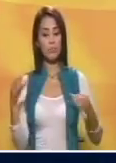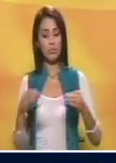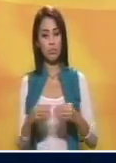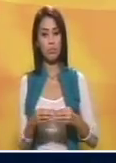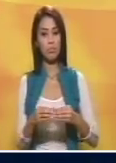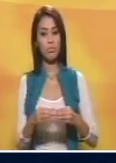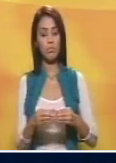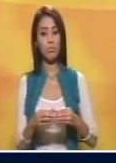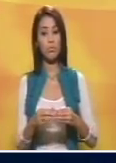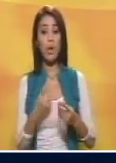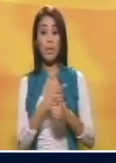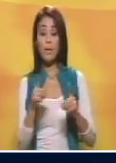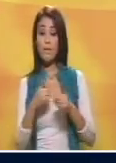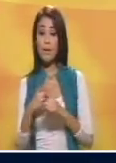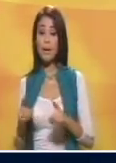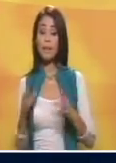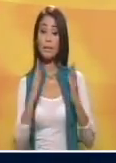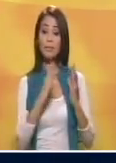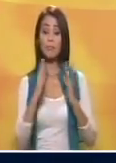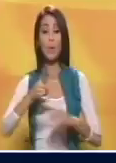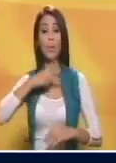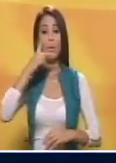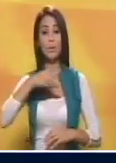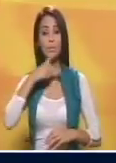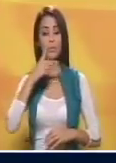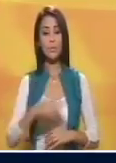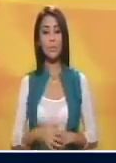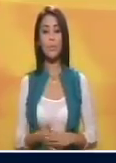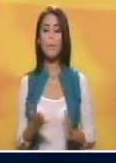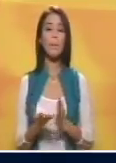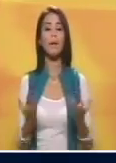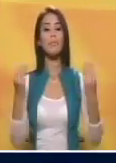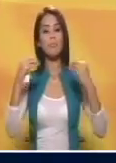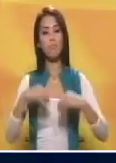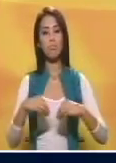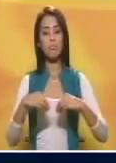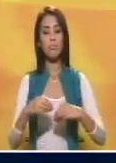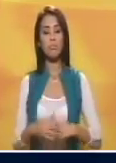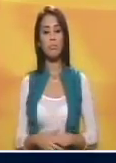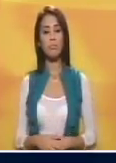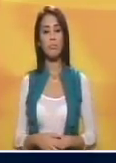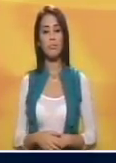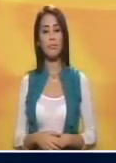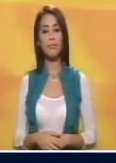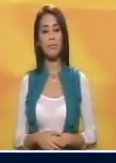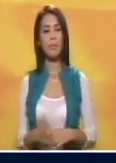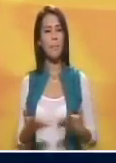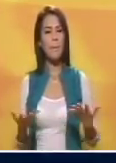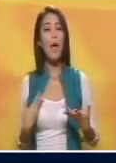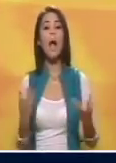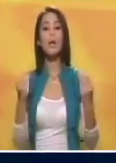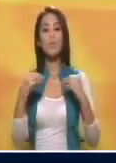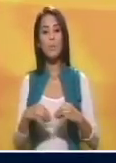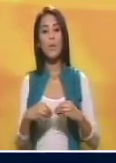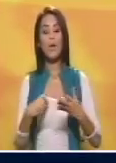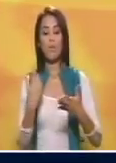con diferentes organizaciones con fines políticos para ponernos de acuerdo en los detalles para la entrega de las postulaciones, la